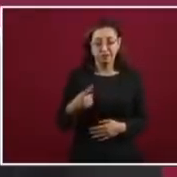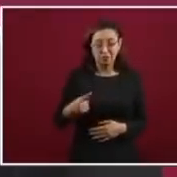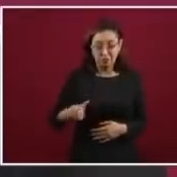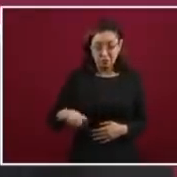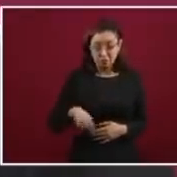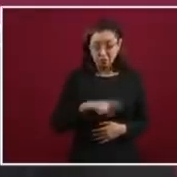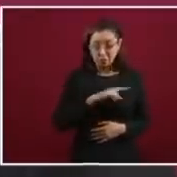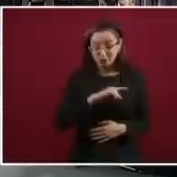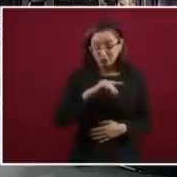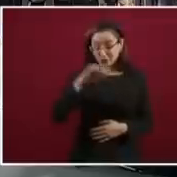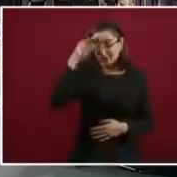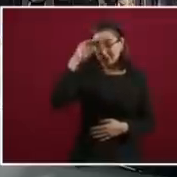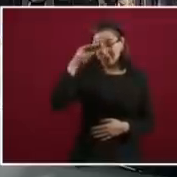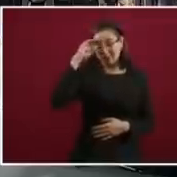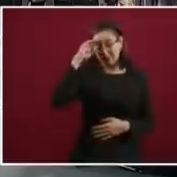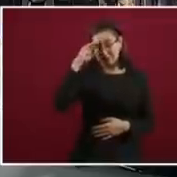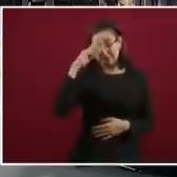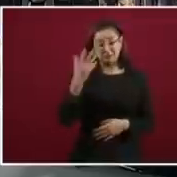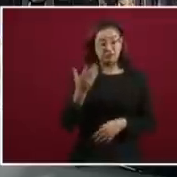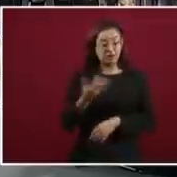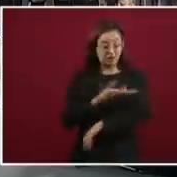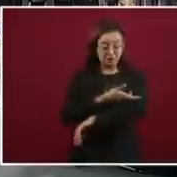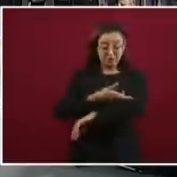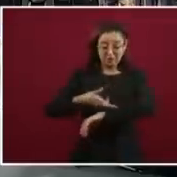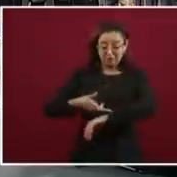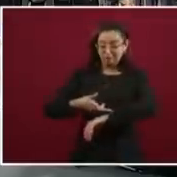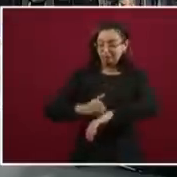que el tema de la familia es básico